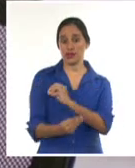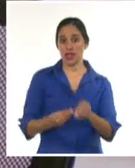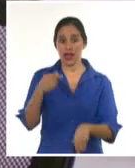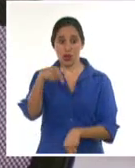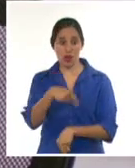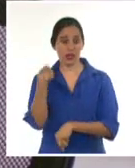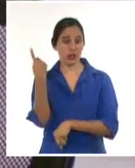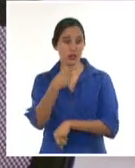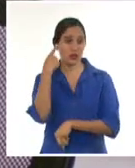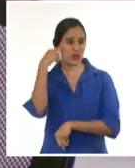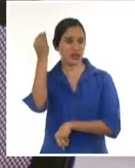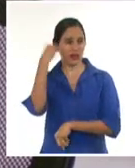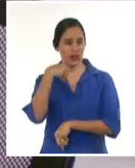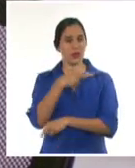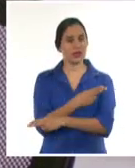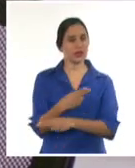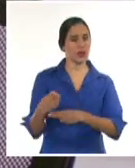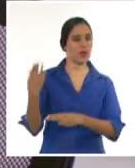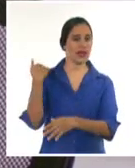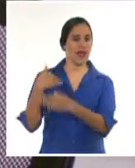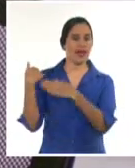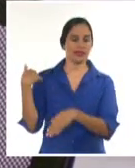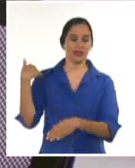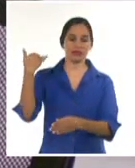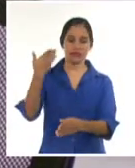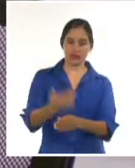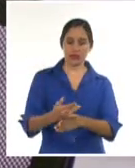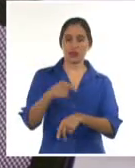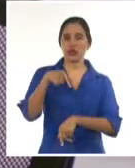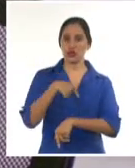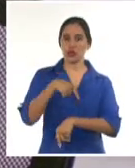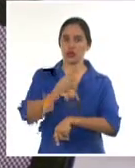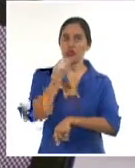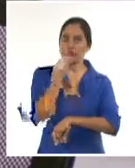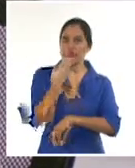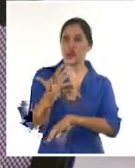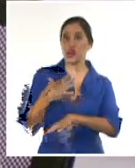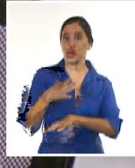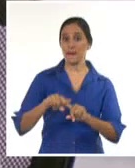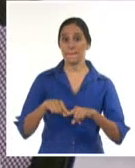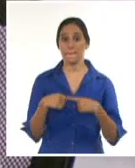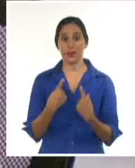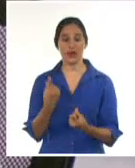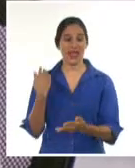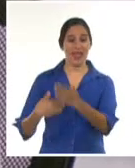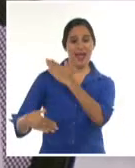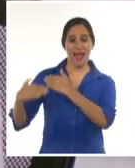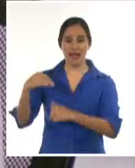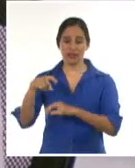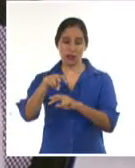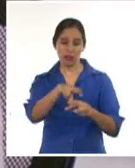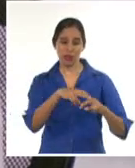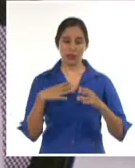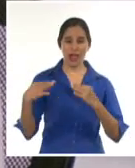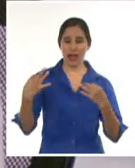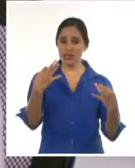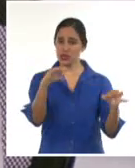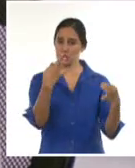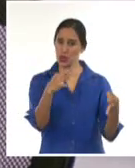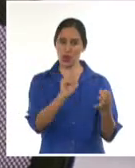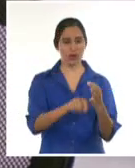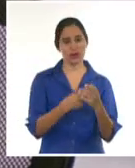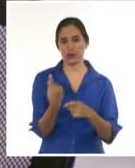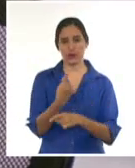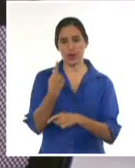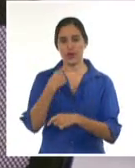estaba haciendo historia. La hicimos porque la proclama no se quedó en aquella sala y en aquellas firmas. Es un